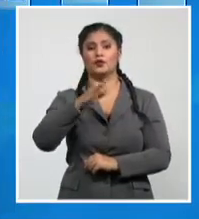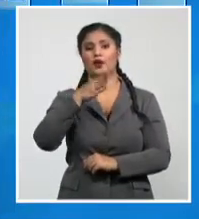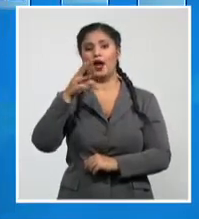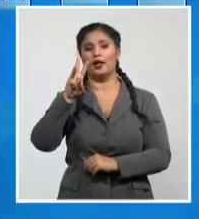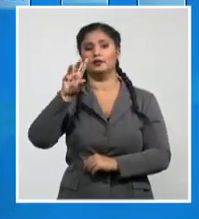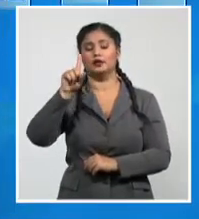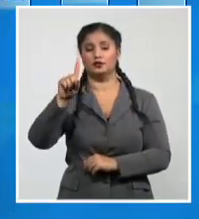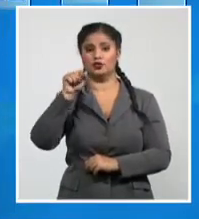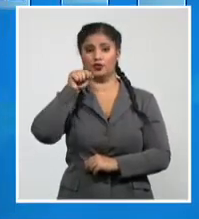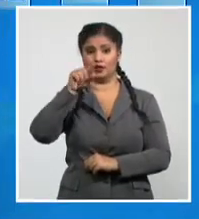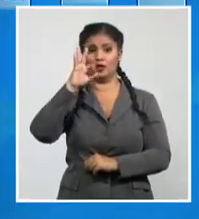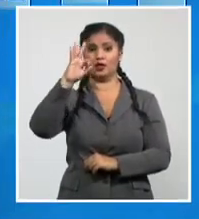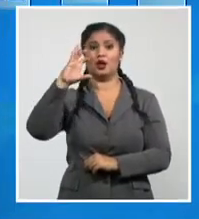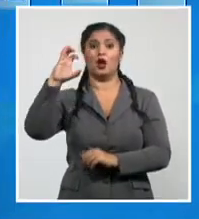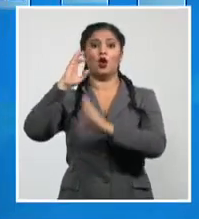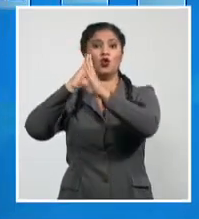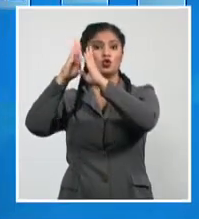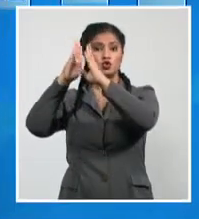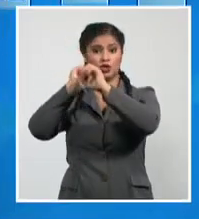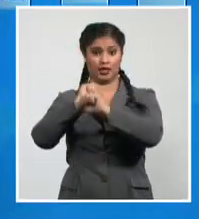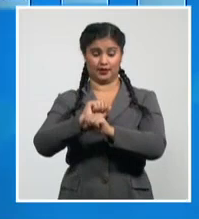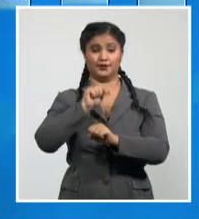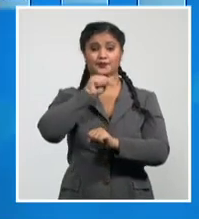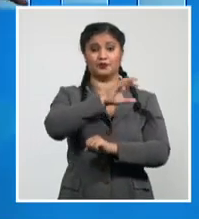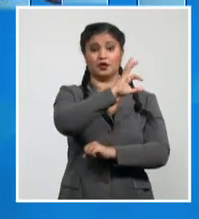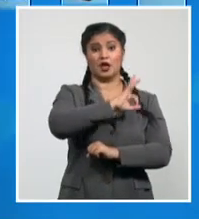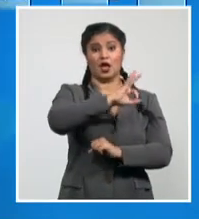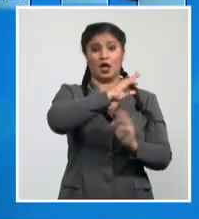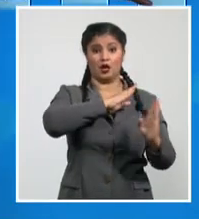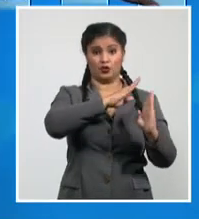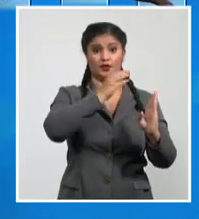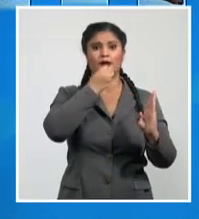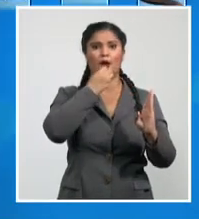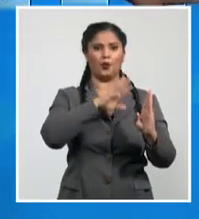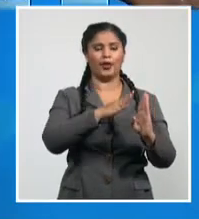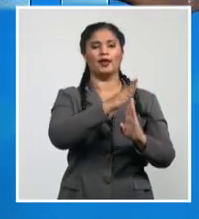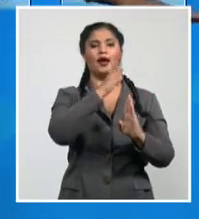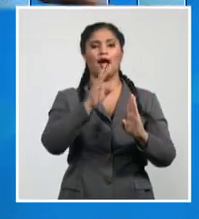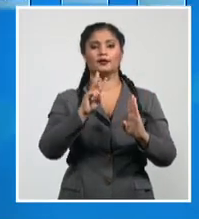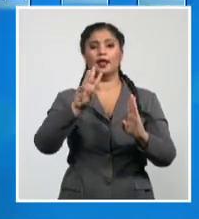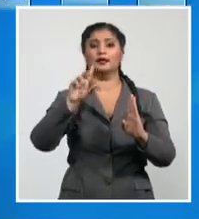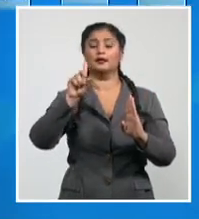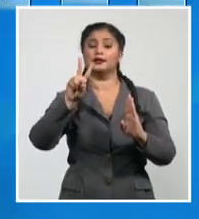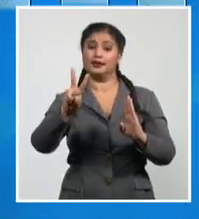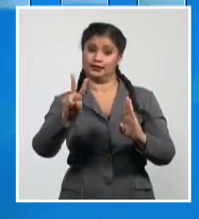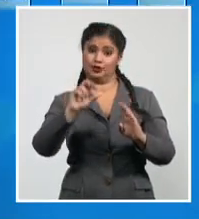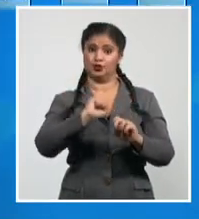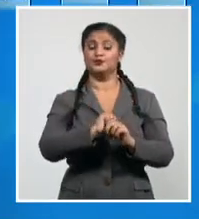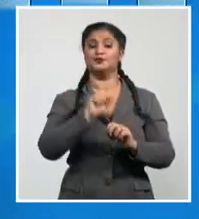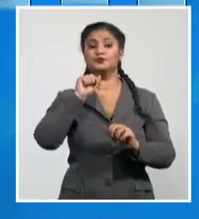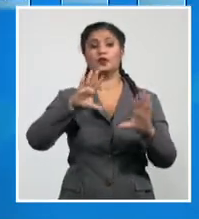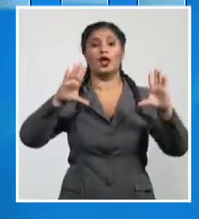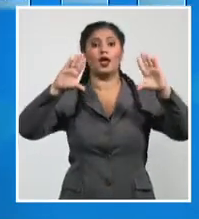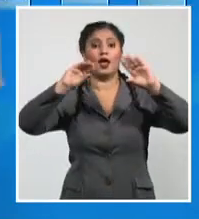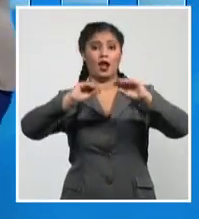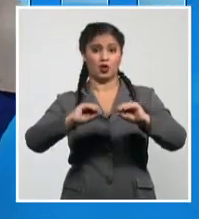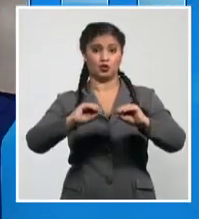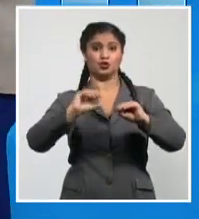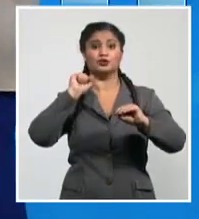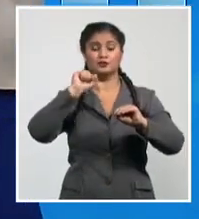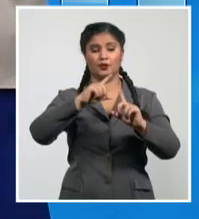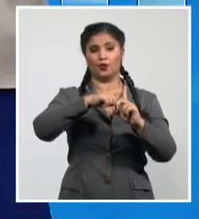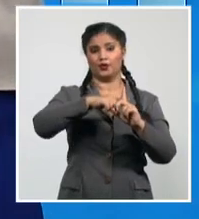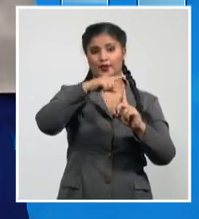occidente y centro, superiores en la región oriental, donde pueden llegar hasta los 32 grados en la porción sur, y en la noche valores de temperatura en